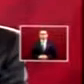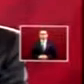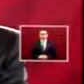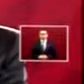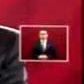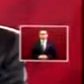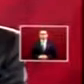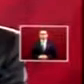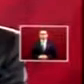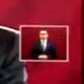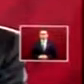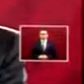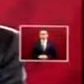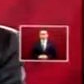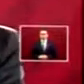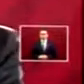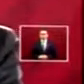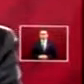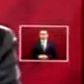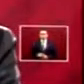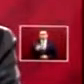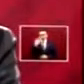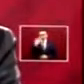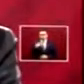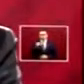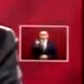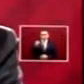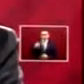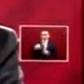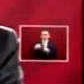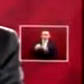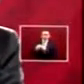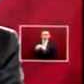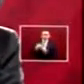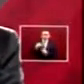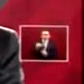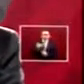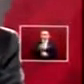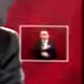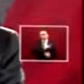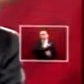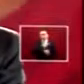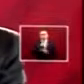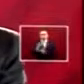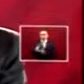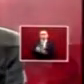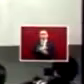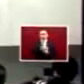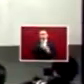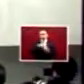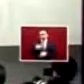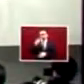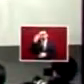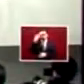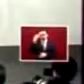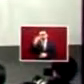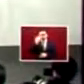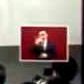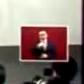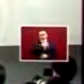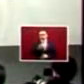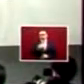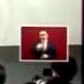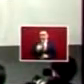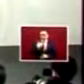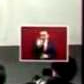el próximo sábado 5 de junio haya una concentración nacional, podríamos decir, en Tijuana, en la